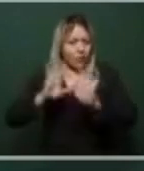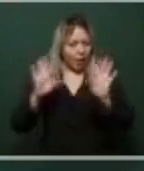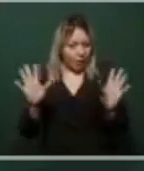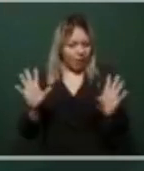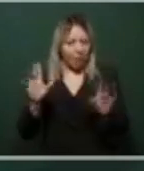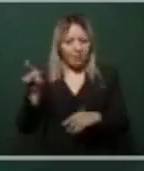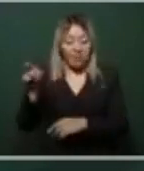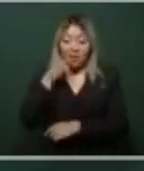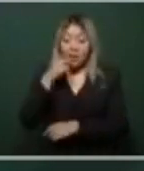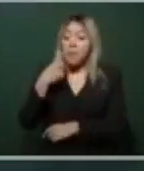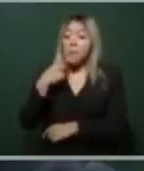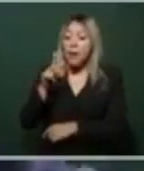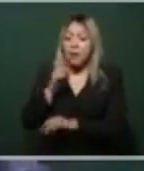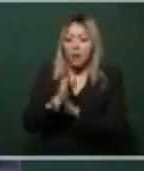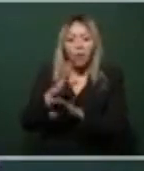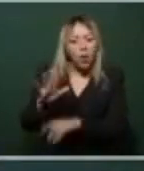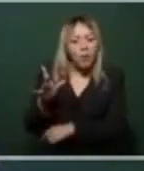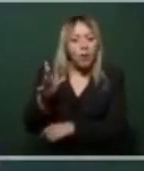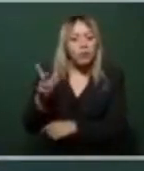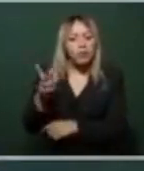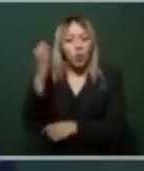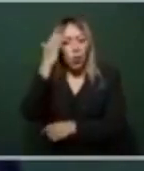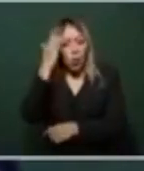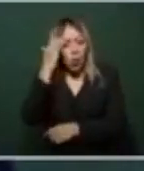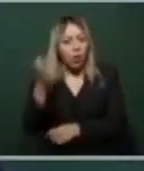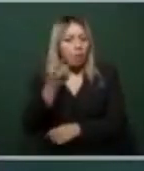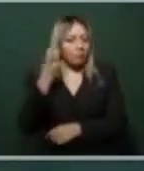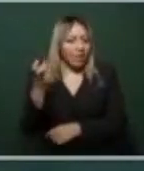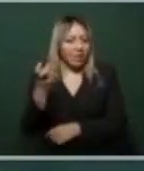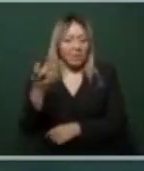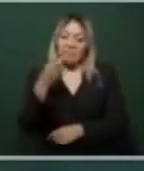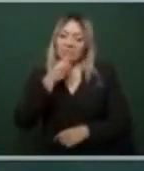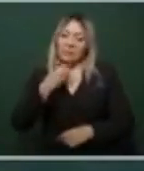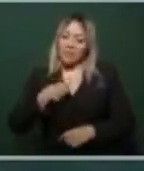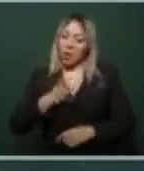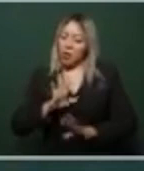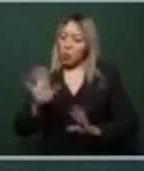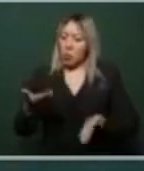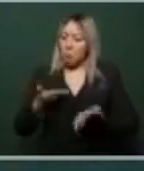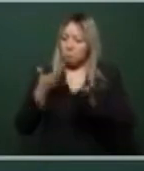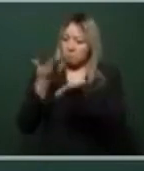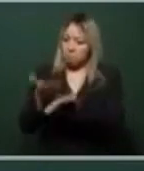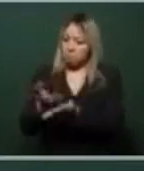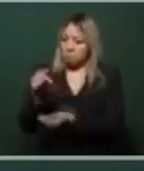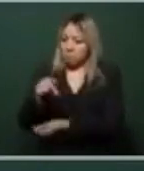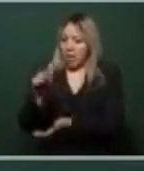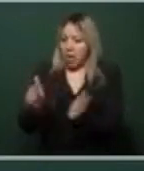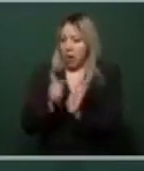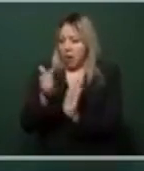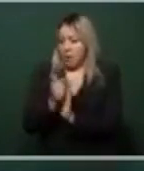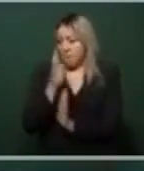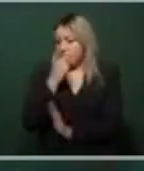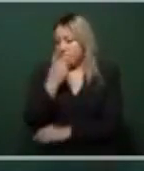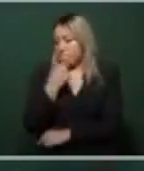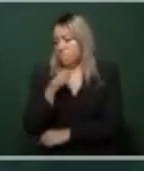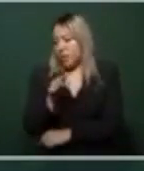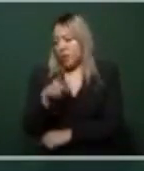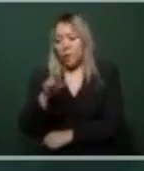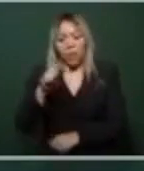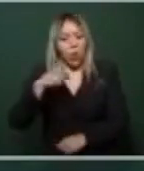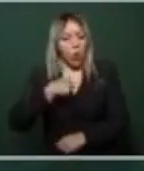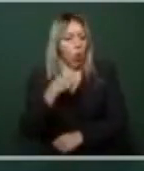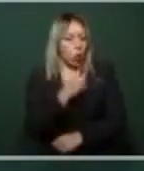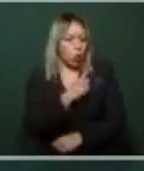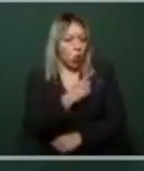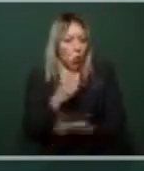esa información, la entrego, es la ley. O sea, es… Pues, pero yo no lo voy a hacer